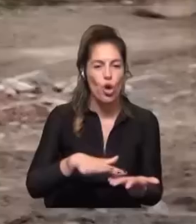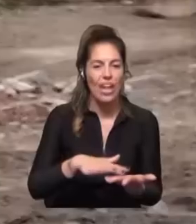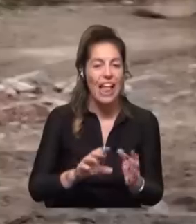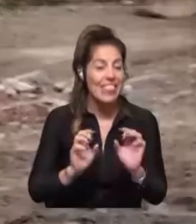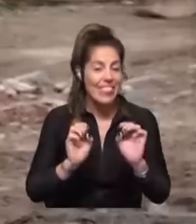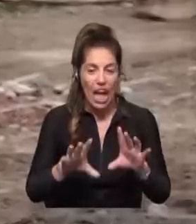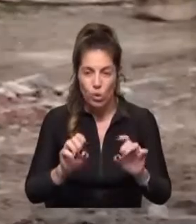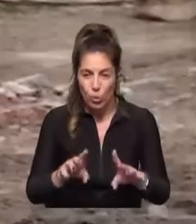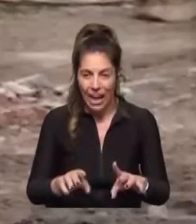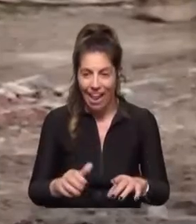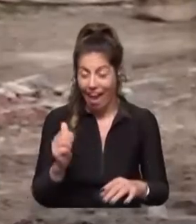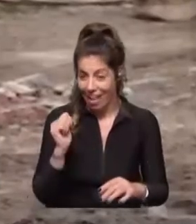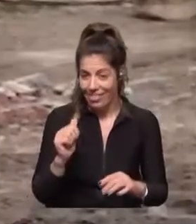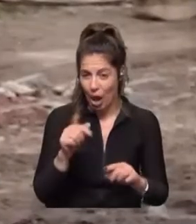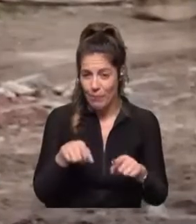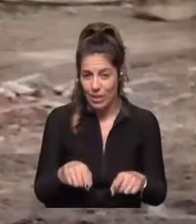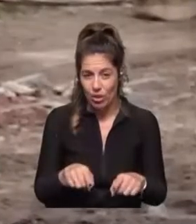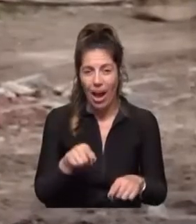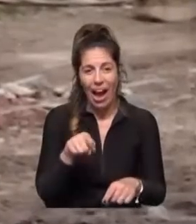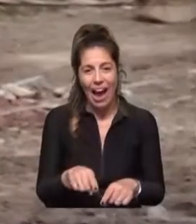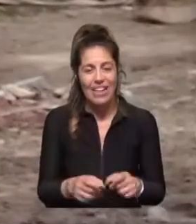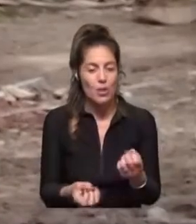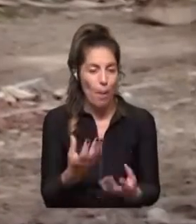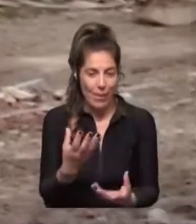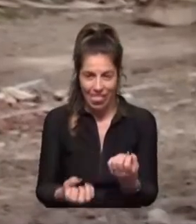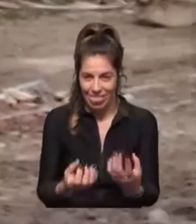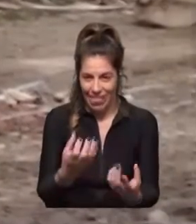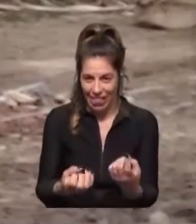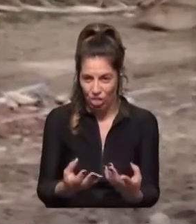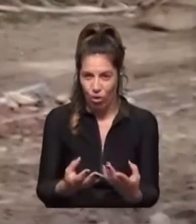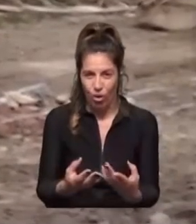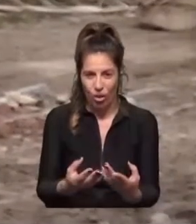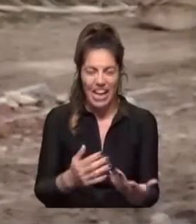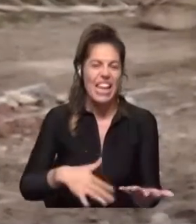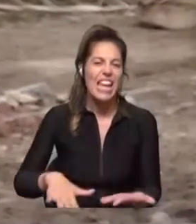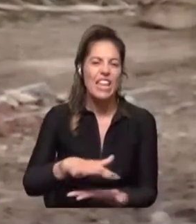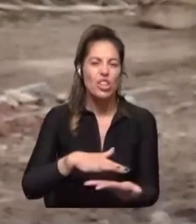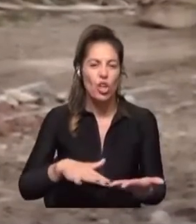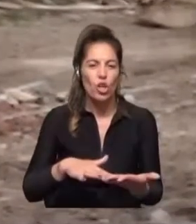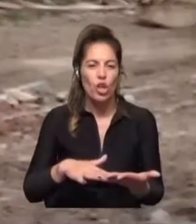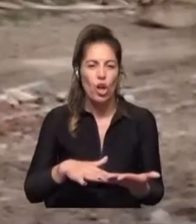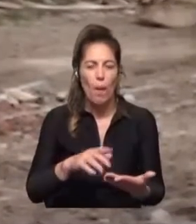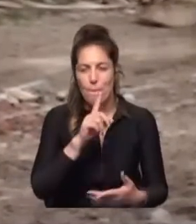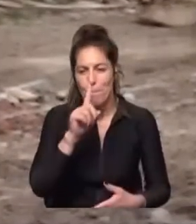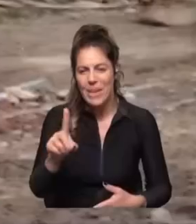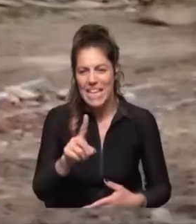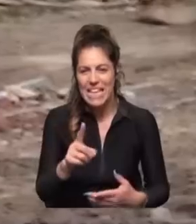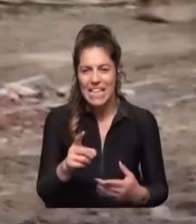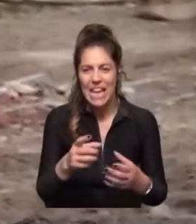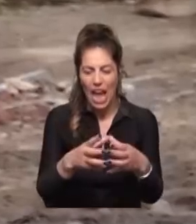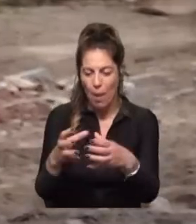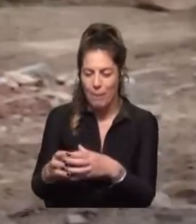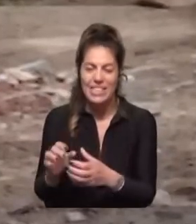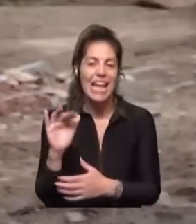aquí atrás mío Que bueno Allí se van a estar plantando en el entorno de de mil especies entre